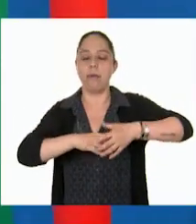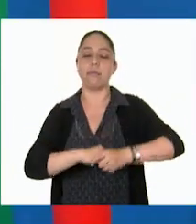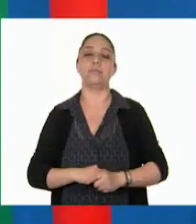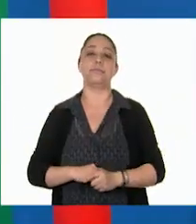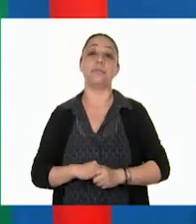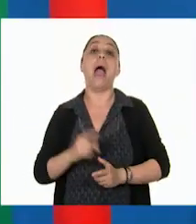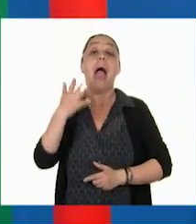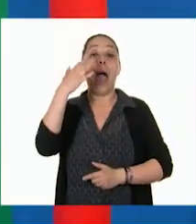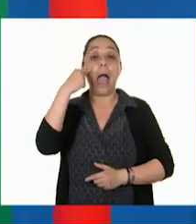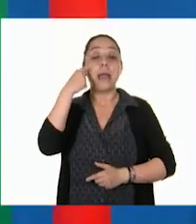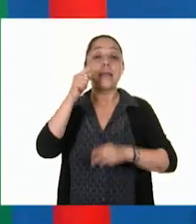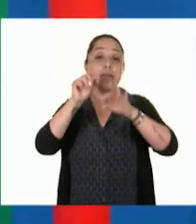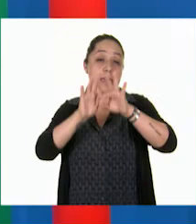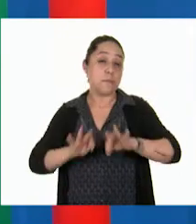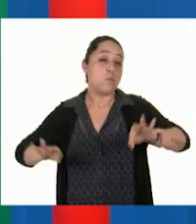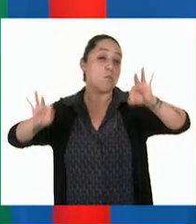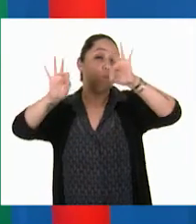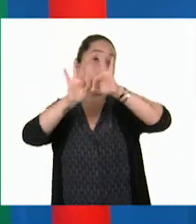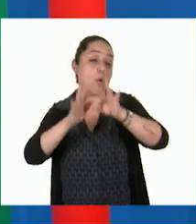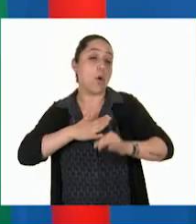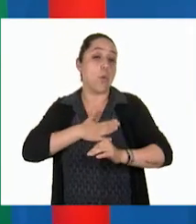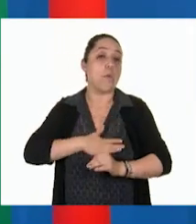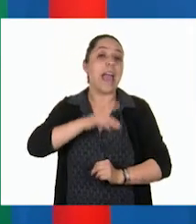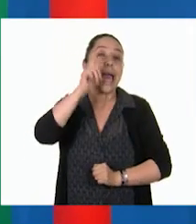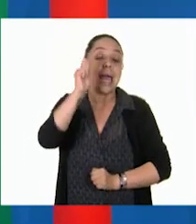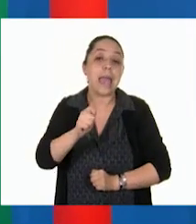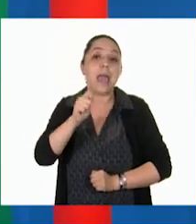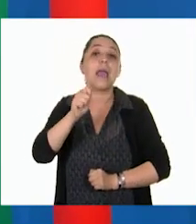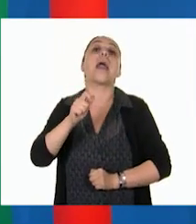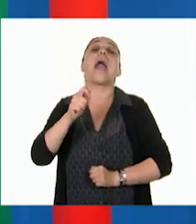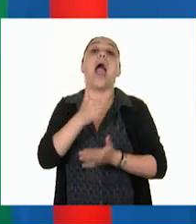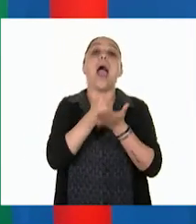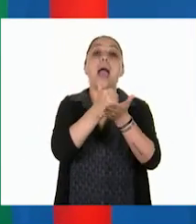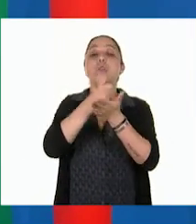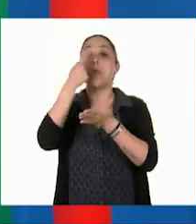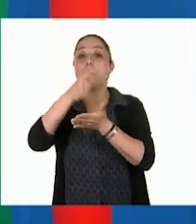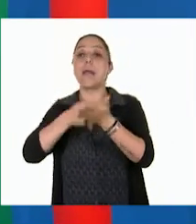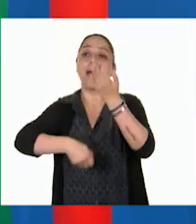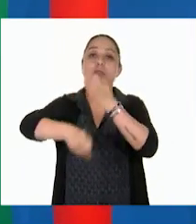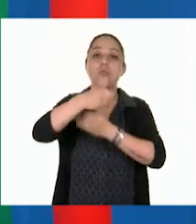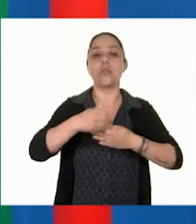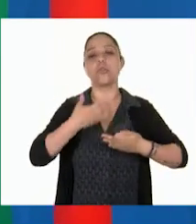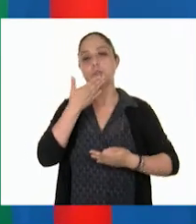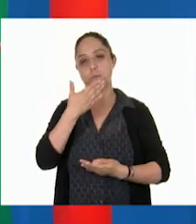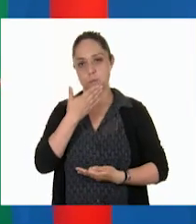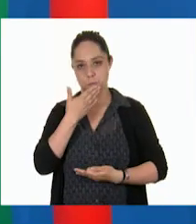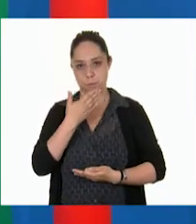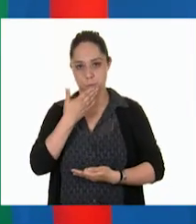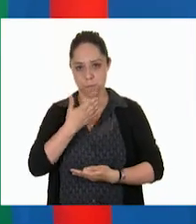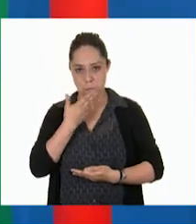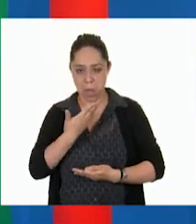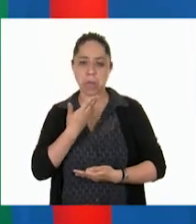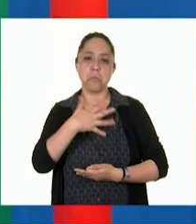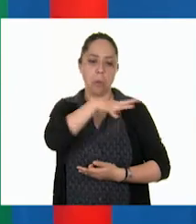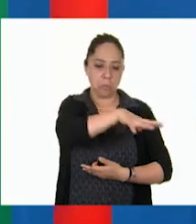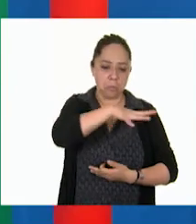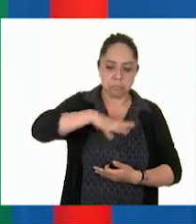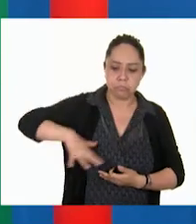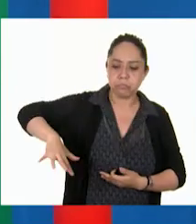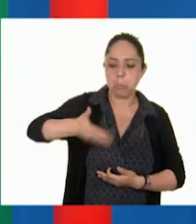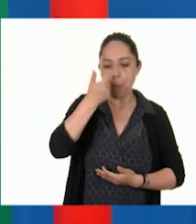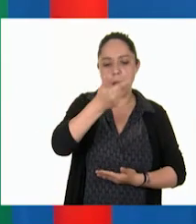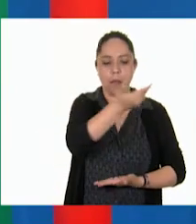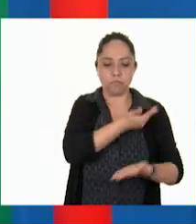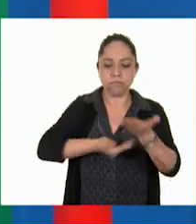importante, cuando hay justicia, se contribuye al bienestar de todas y todos. Así podemos vivir mejor en los diversos ámbitos donde convivimos